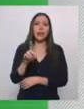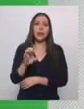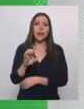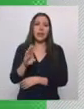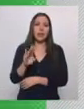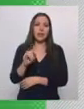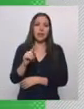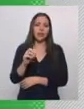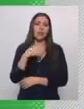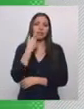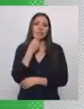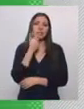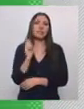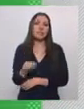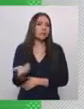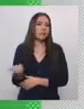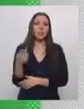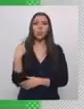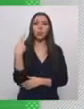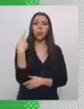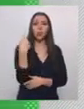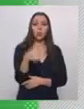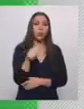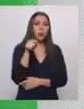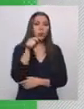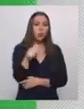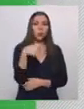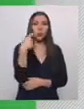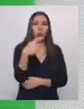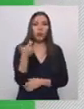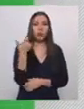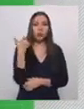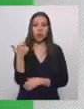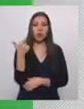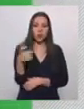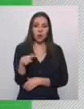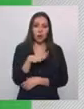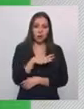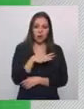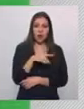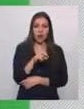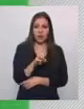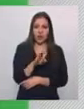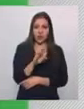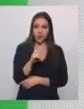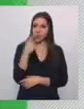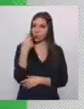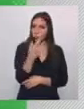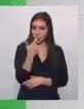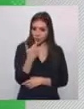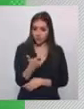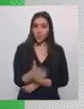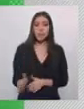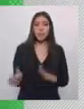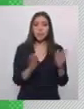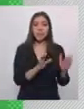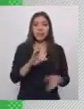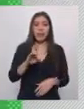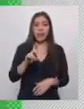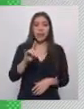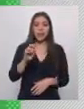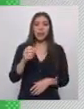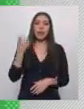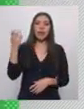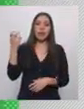tu dinero, tu cuenta de cheques, tu dinero personal. Y el crédito, pues tu tarjeta de crédito y todo eso. La de crédito no te va a generar este estado de